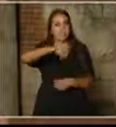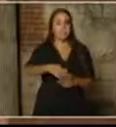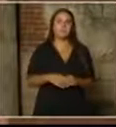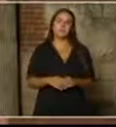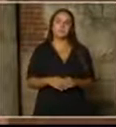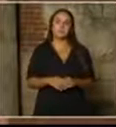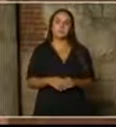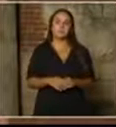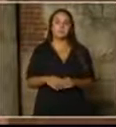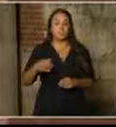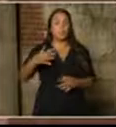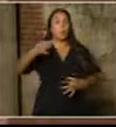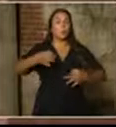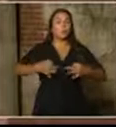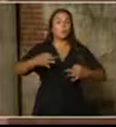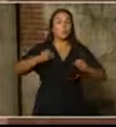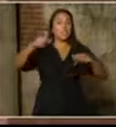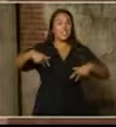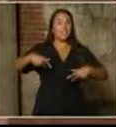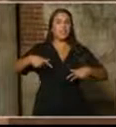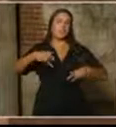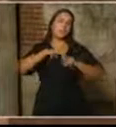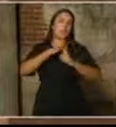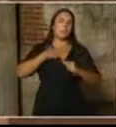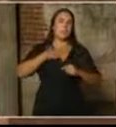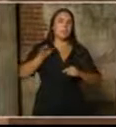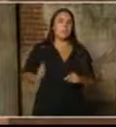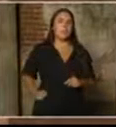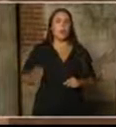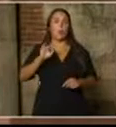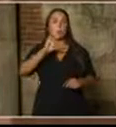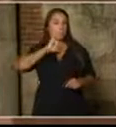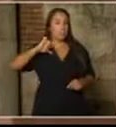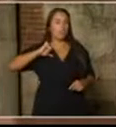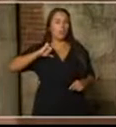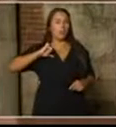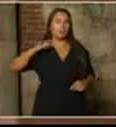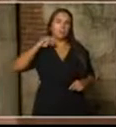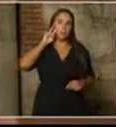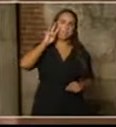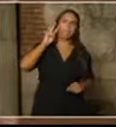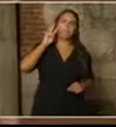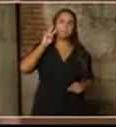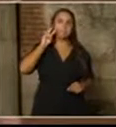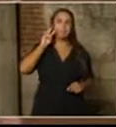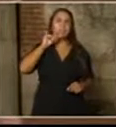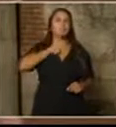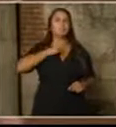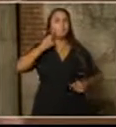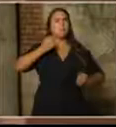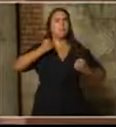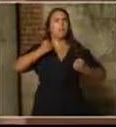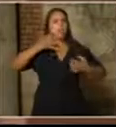Supe de una injusticia en un momento profesional y personal en el que me sentía con la fuerza y la seguridad